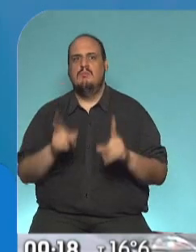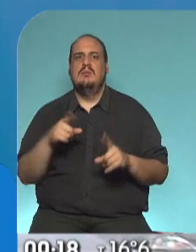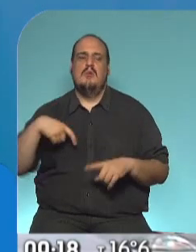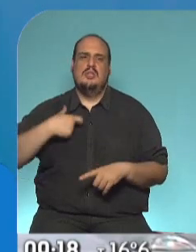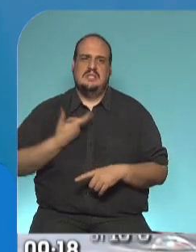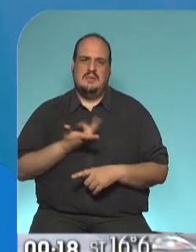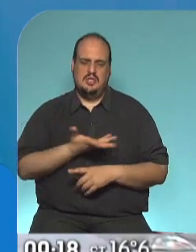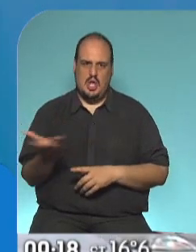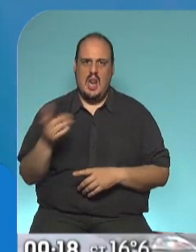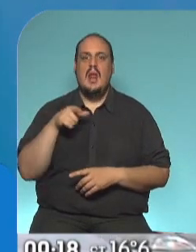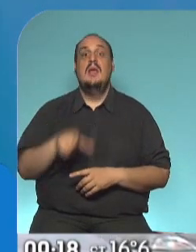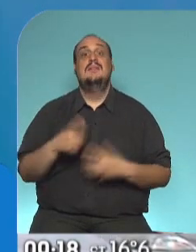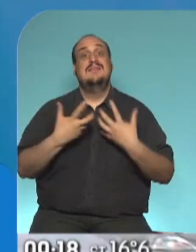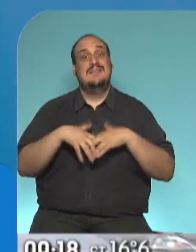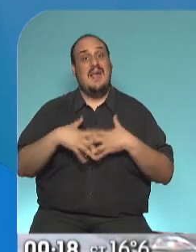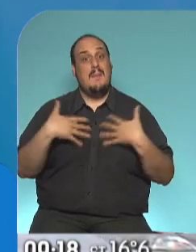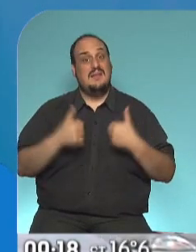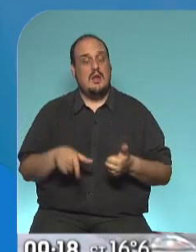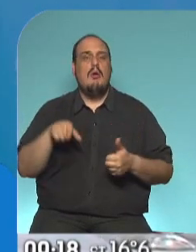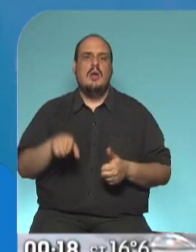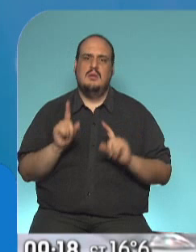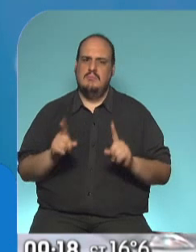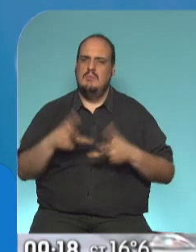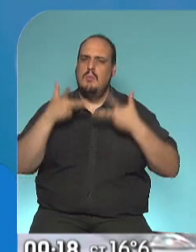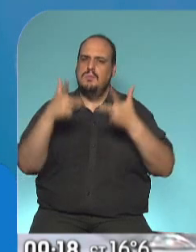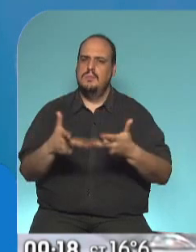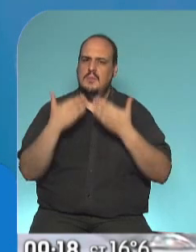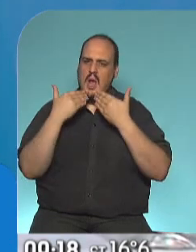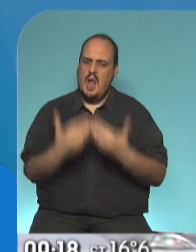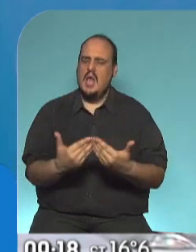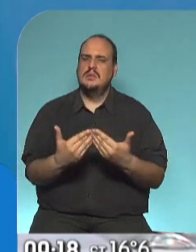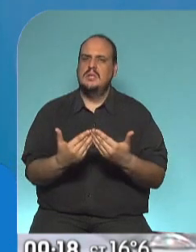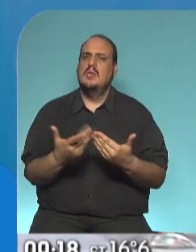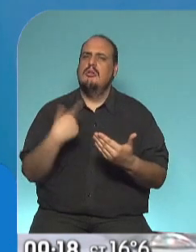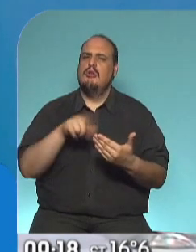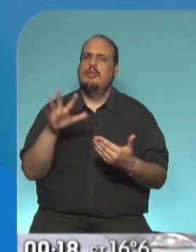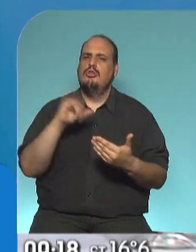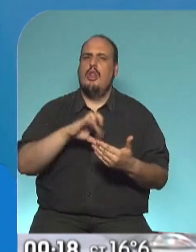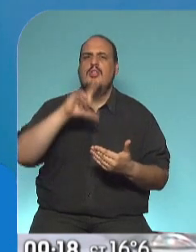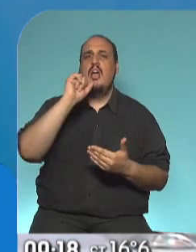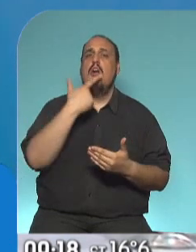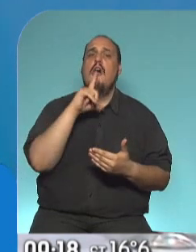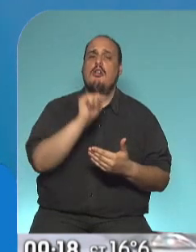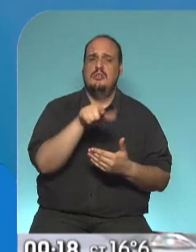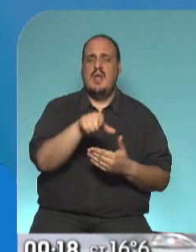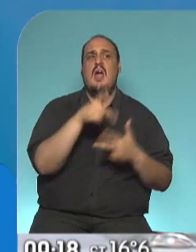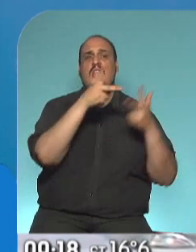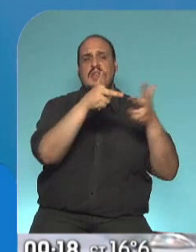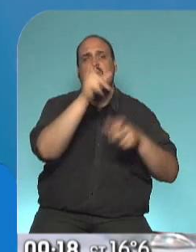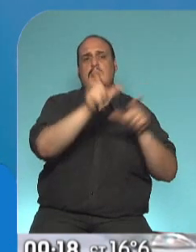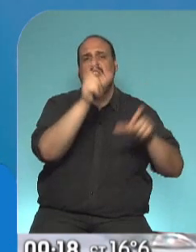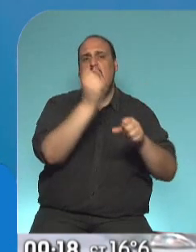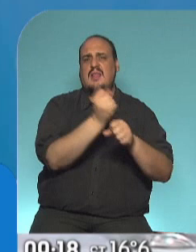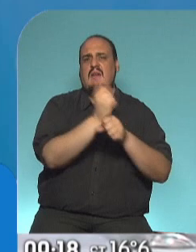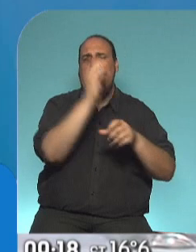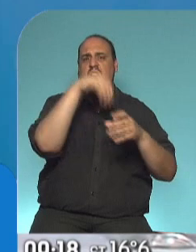este es el sistema de salud y este es el agradecimiento que todos los días el doctor costa le da a los trabajadores y las trabajadoras de